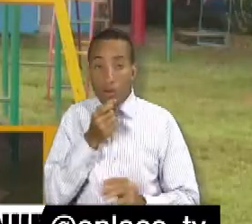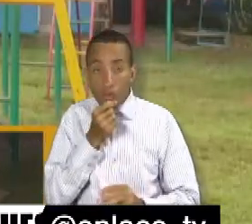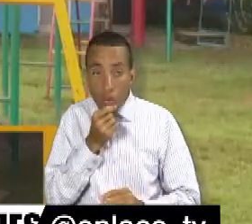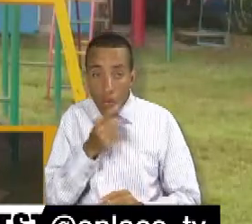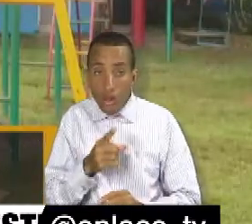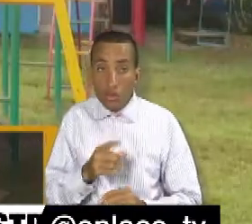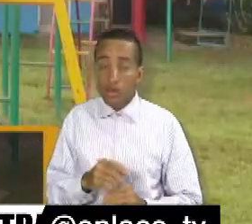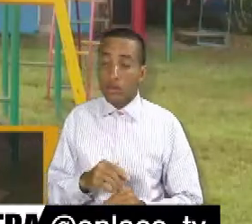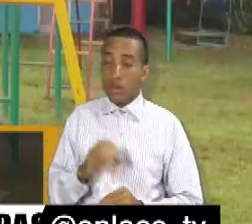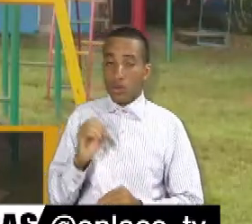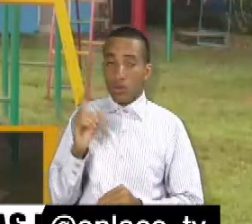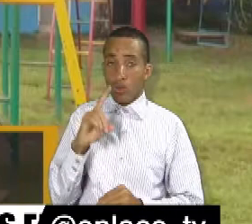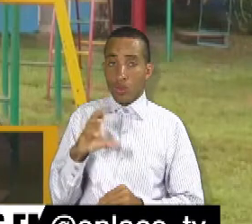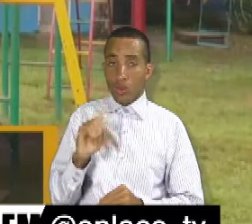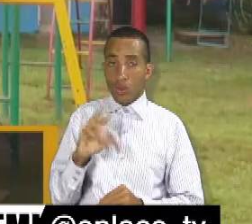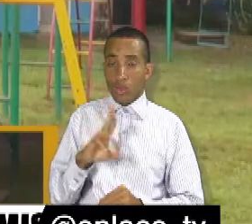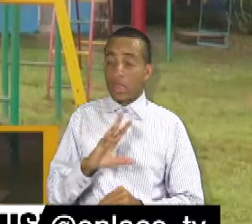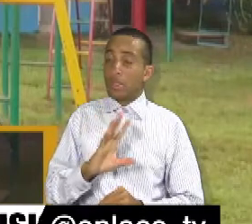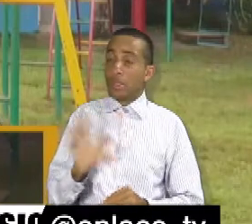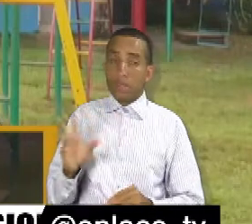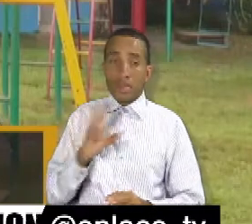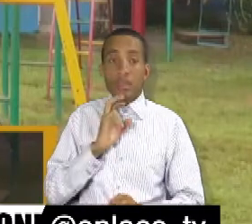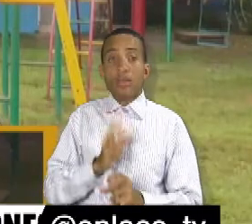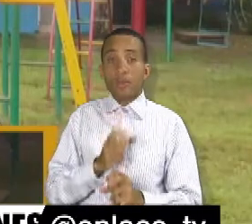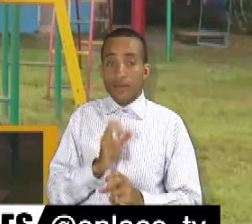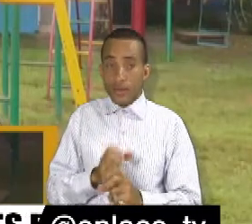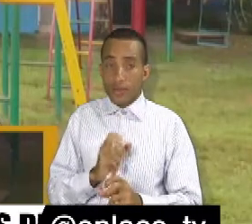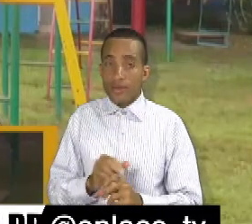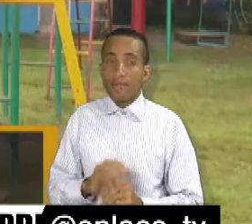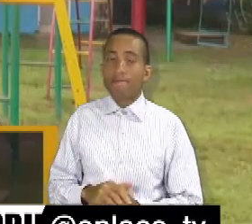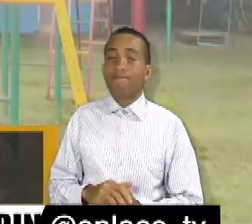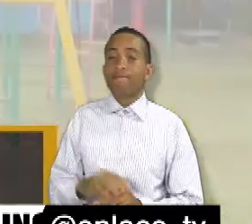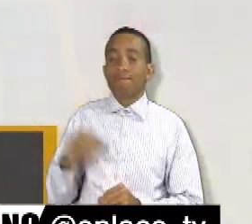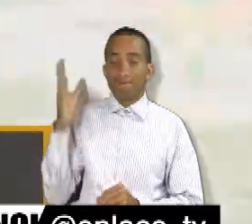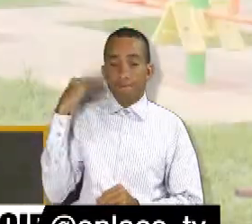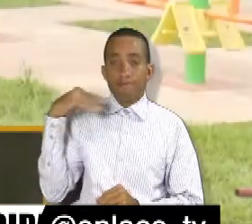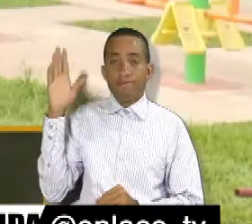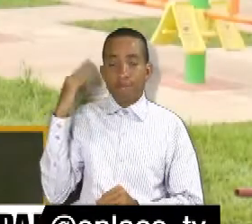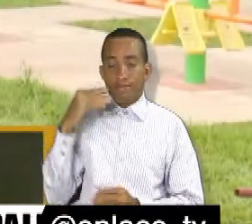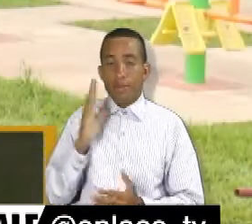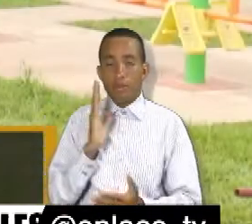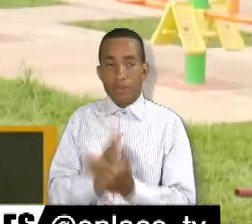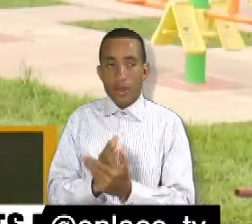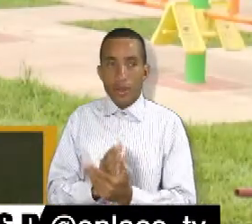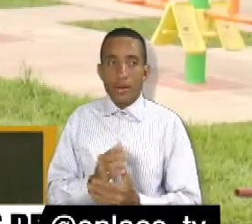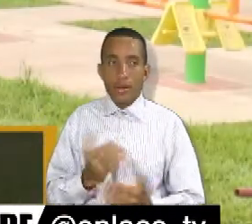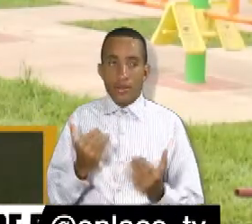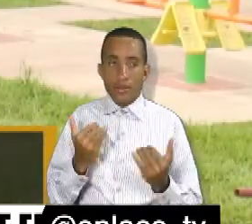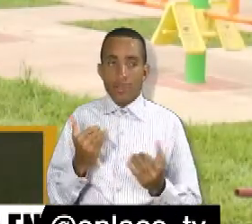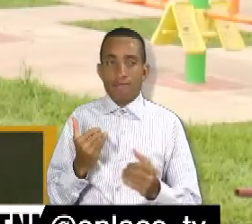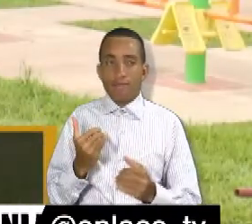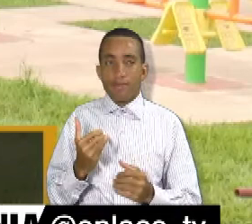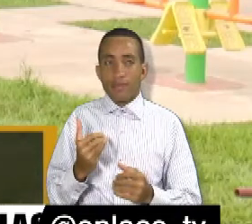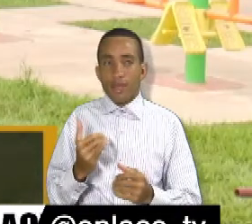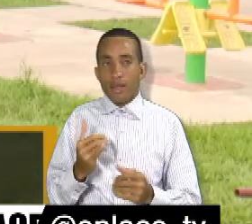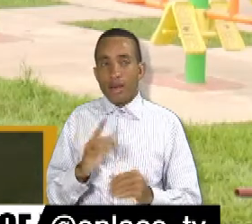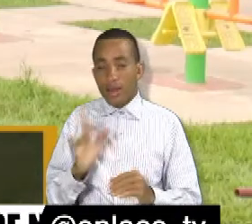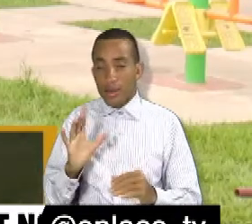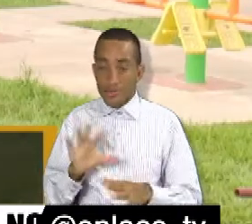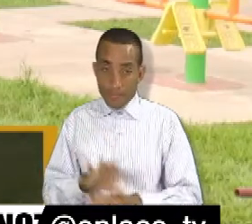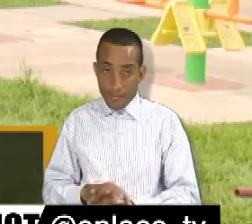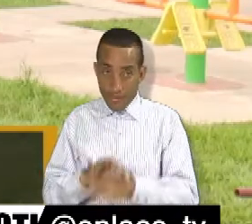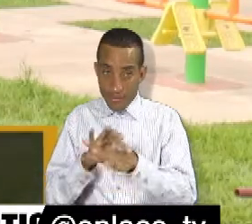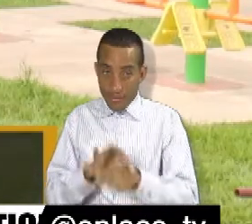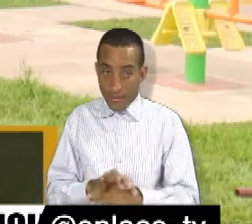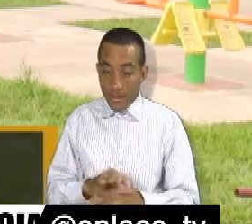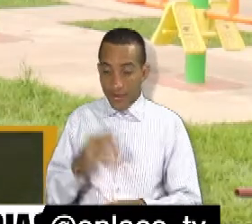tenido que saber levantarse ante las adversidades que la vida le ha puesto en el camino. A razón de una ficha médica que le